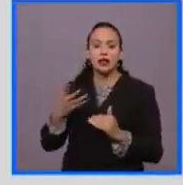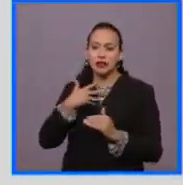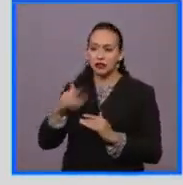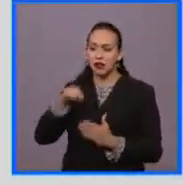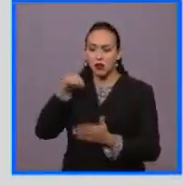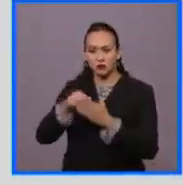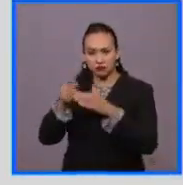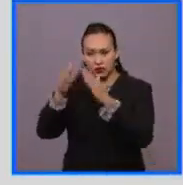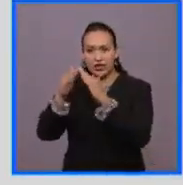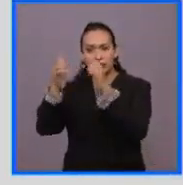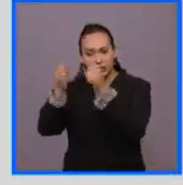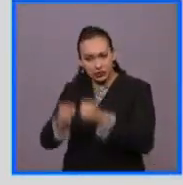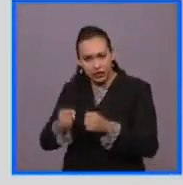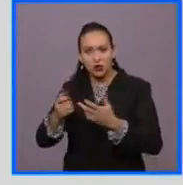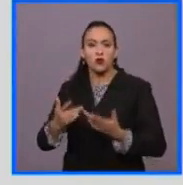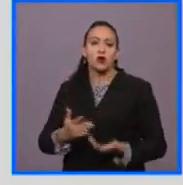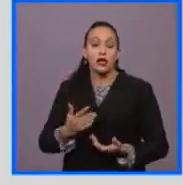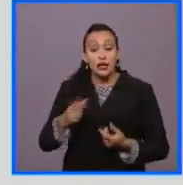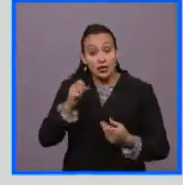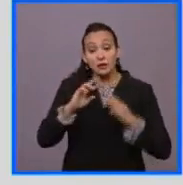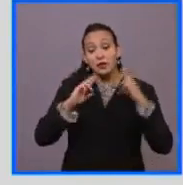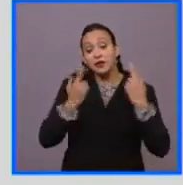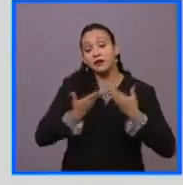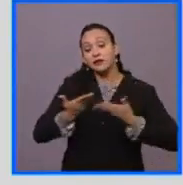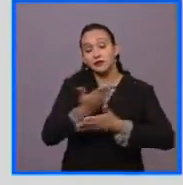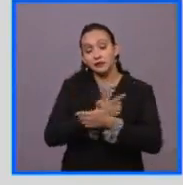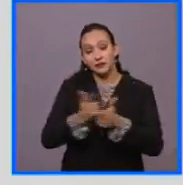y su libertad de expresión y de reunión.